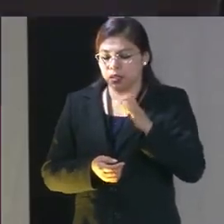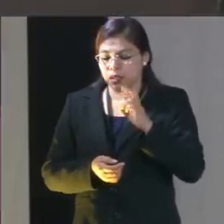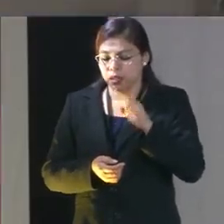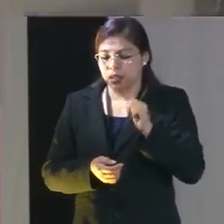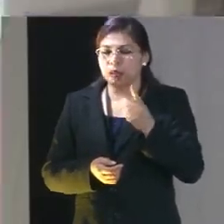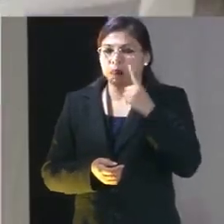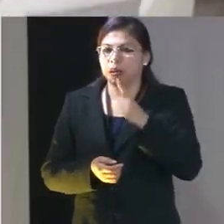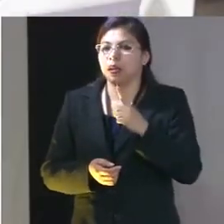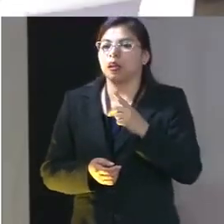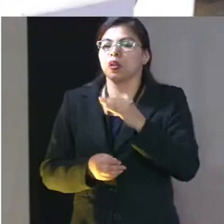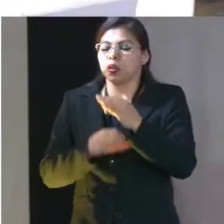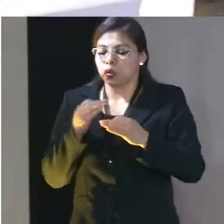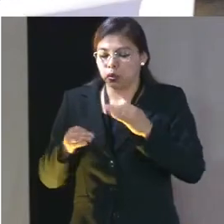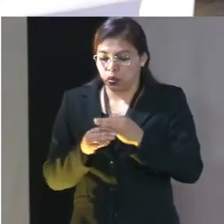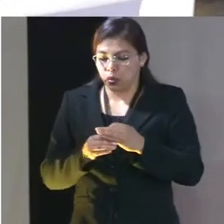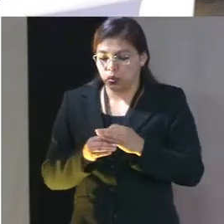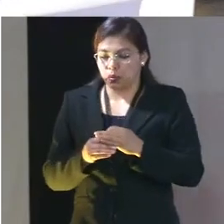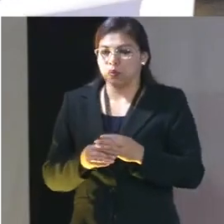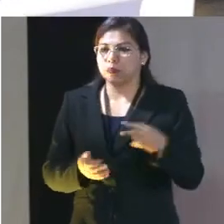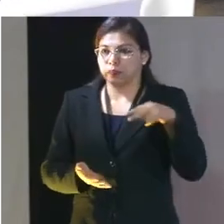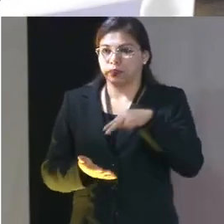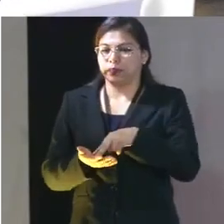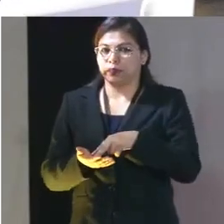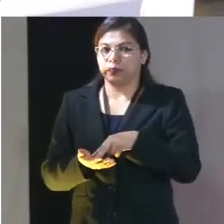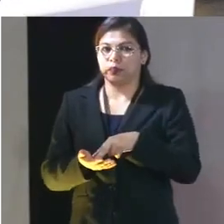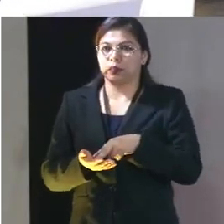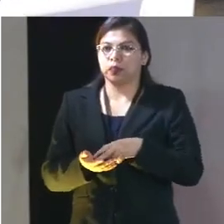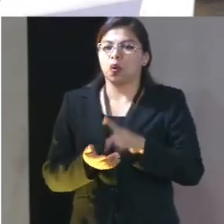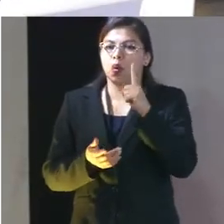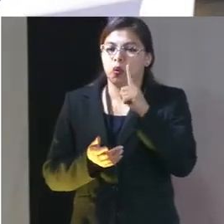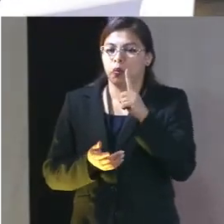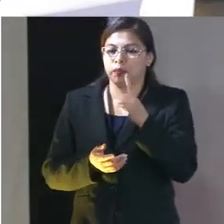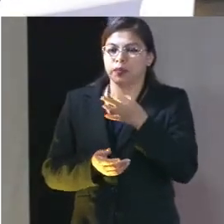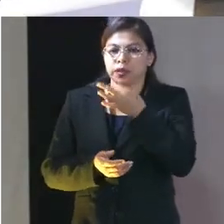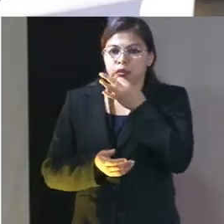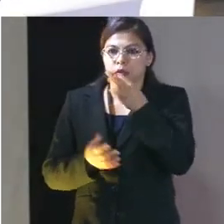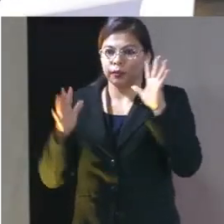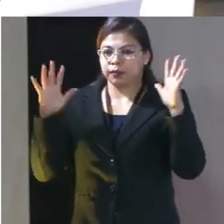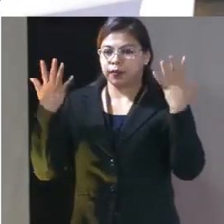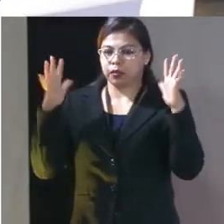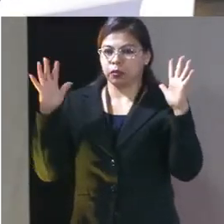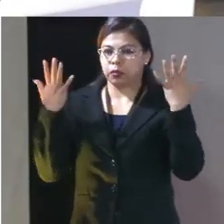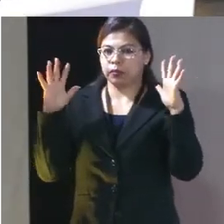Alfredo López Austin. Para Alfredo López Austin. Un minuto de aplausos mejor.